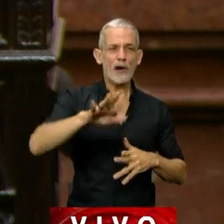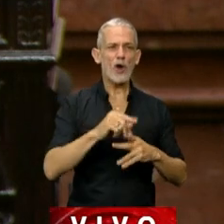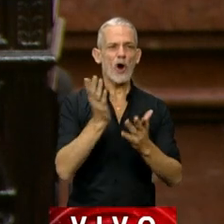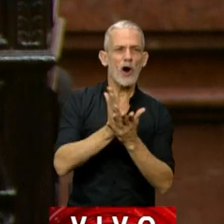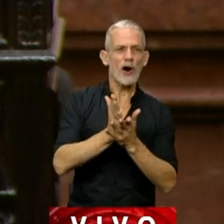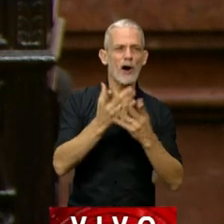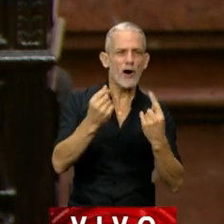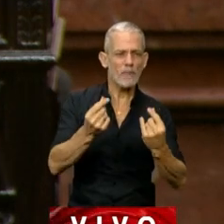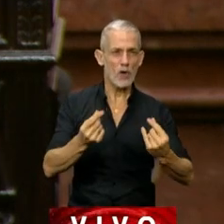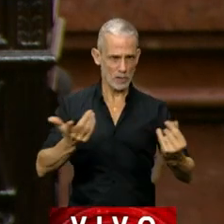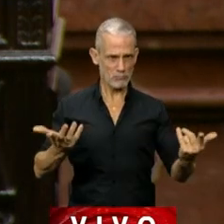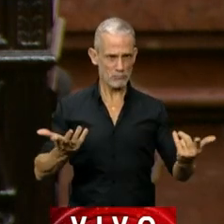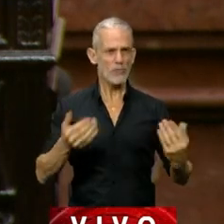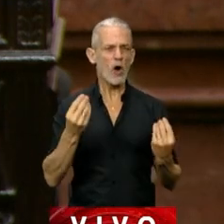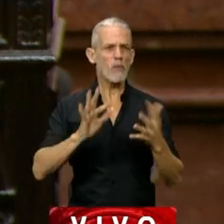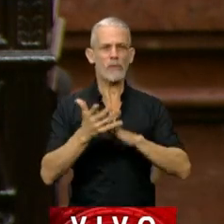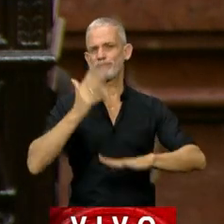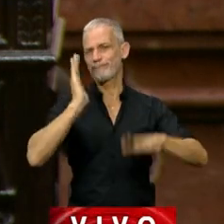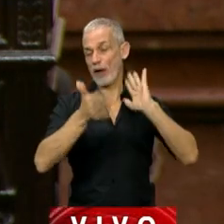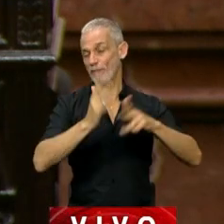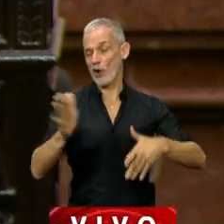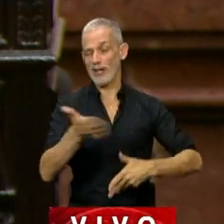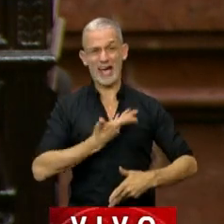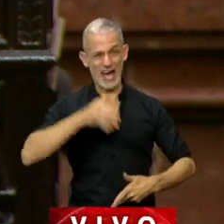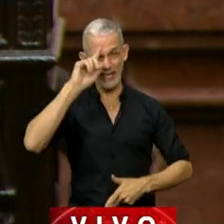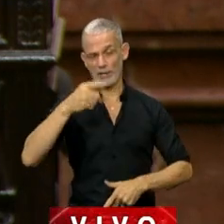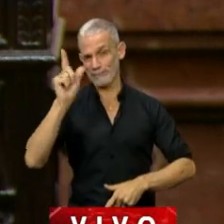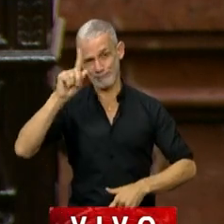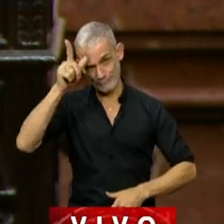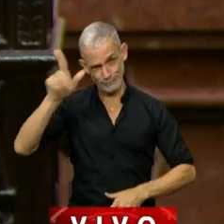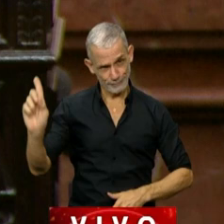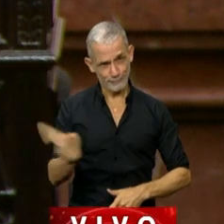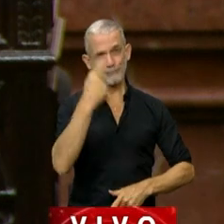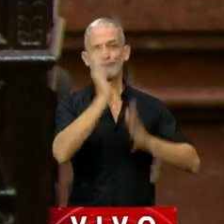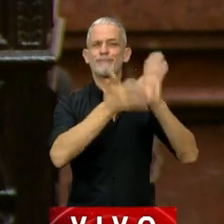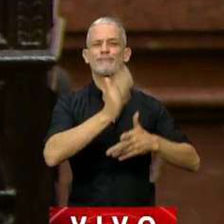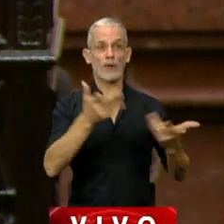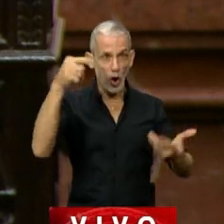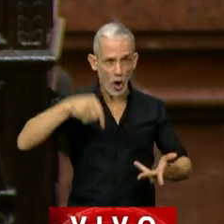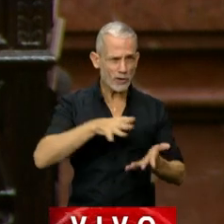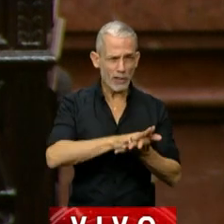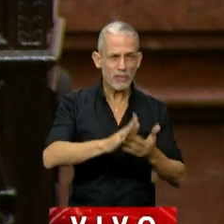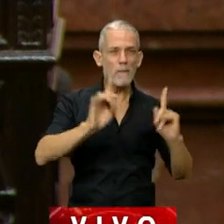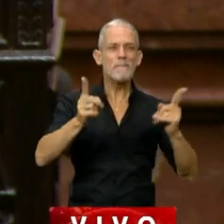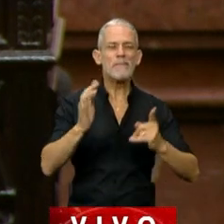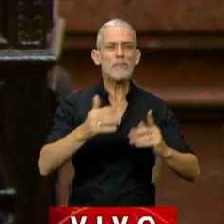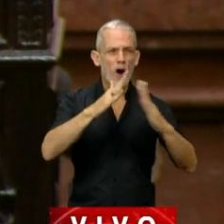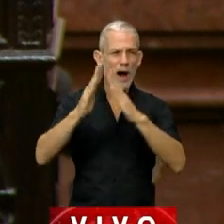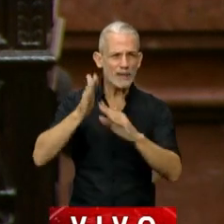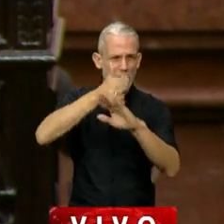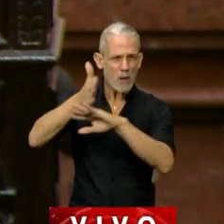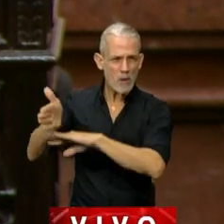derechos, la única respuesta que siempre tienen es la violencia del Estado, y hoy arremetió contra las casas